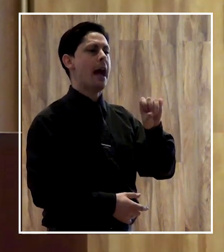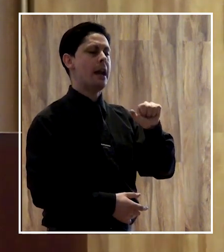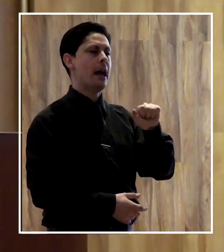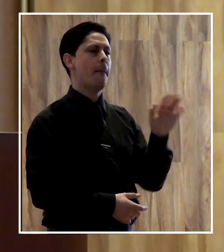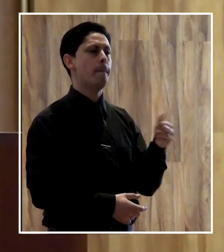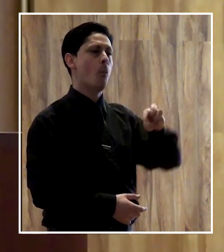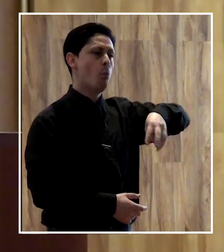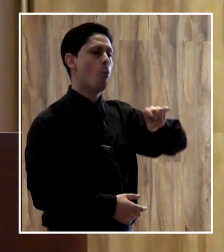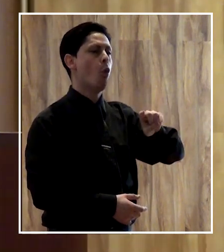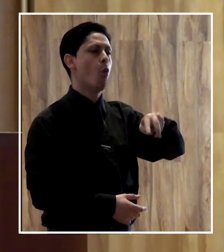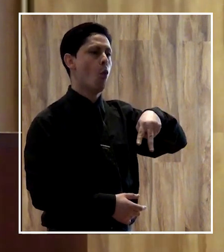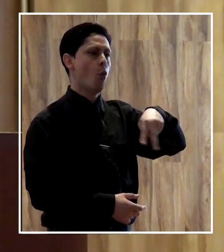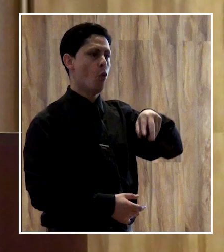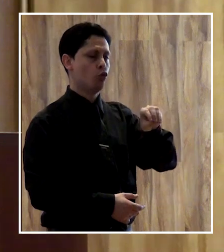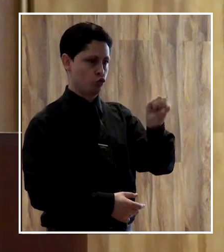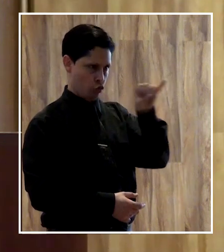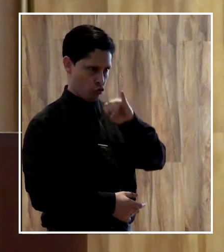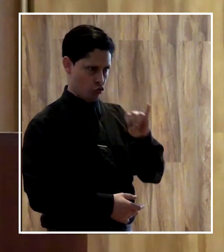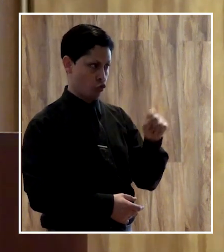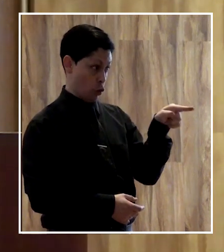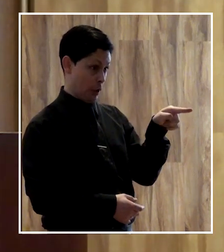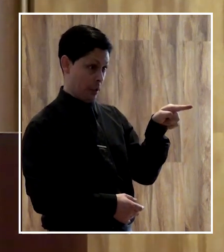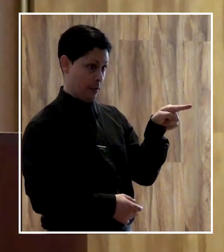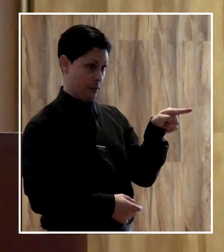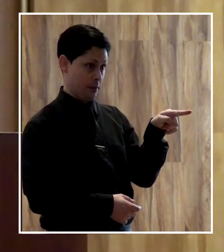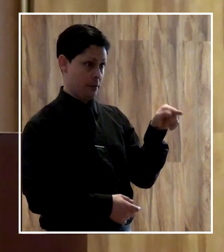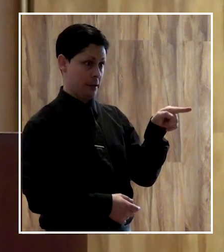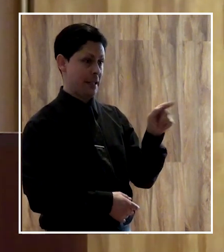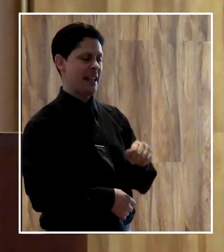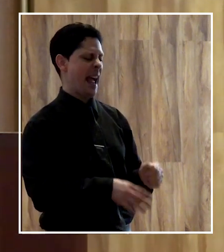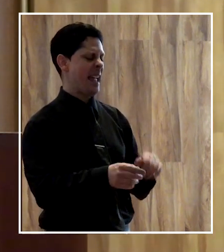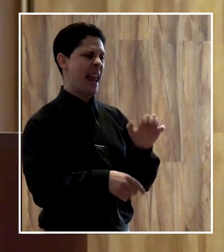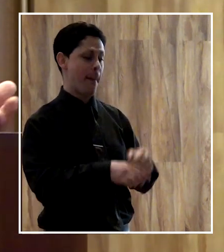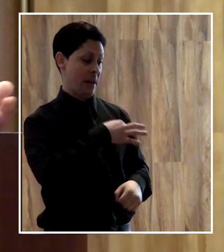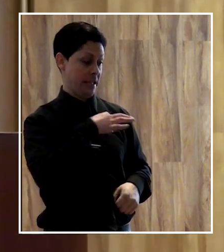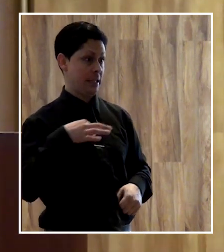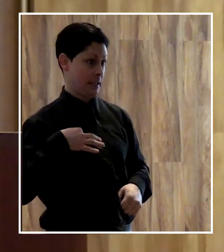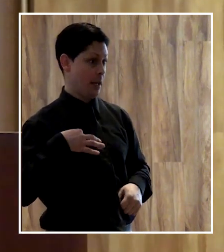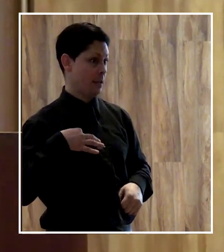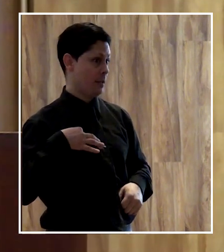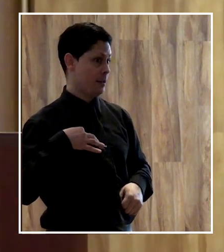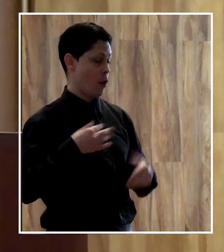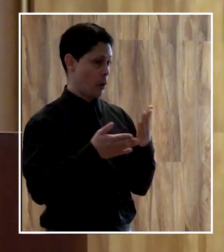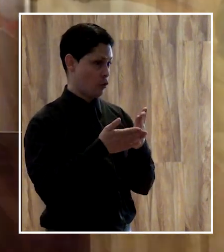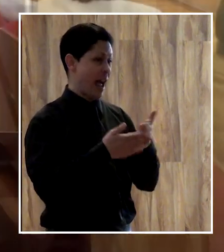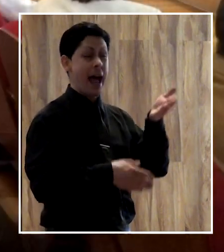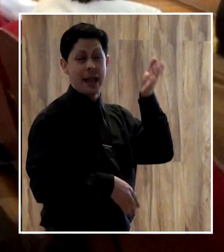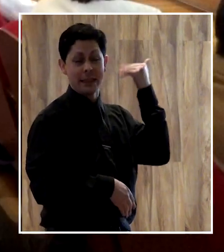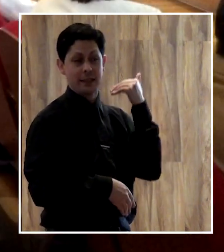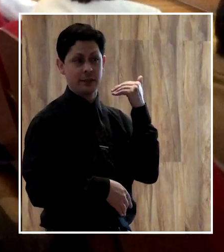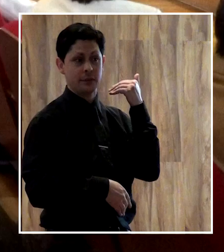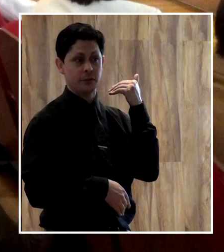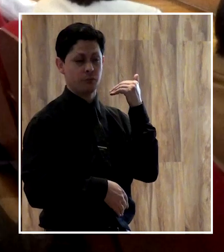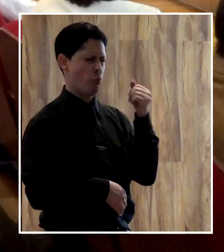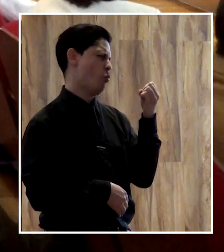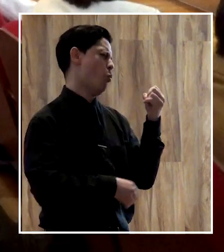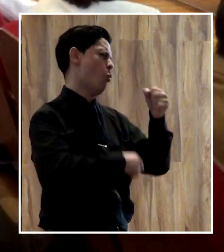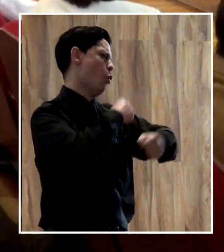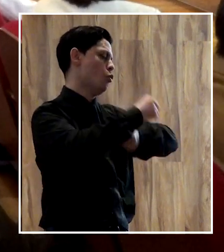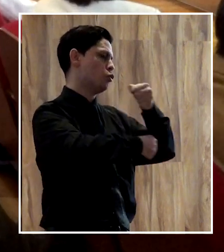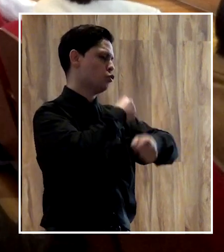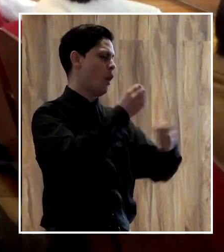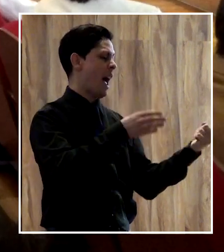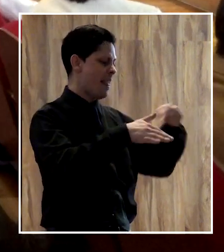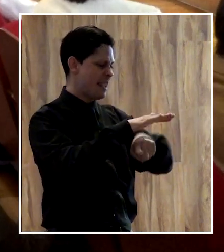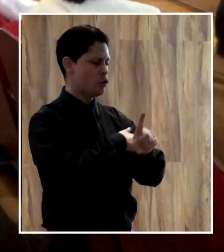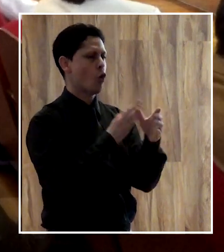¿no? Que en ese momento era ministra de Educación, ¿no? Y bueno, Adriana también estaba en el PIE en esos años, ¿no? O estuvo muchos años en